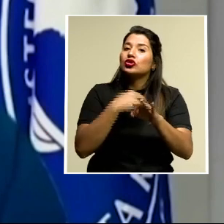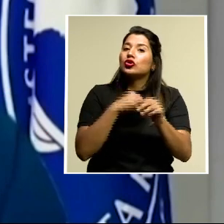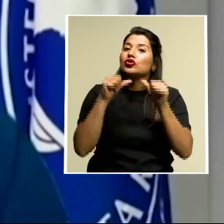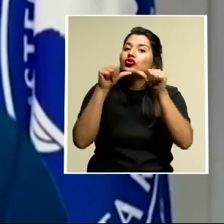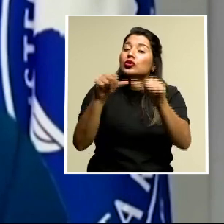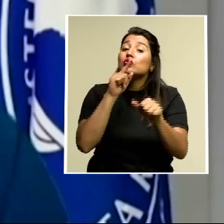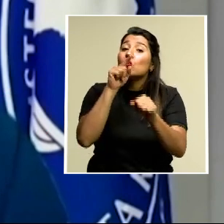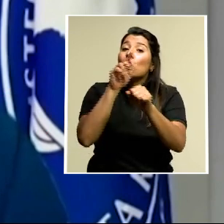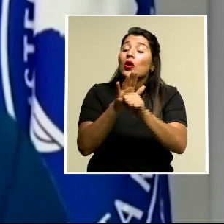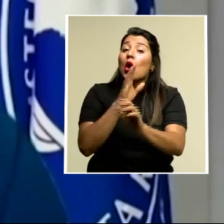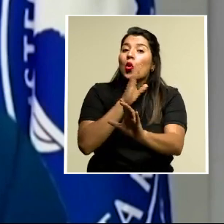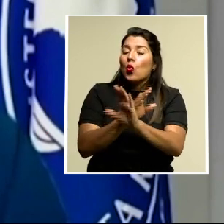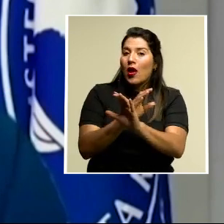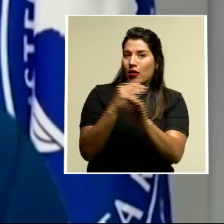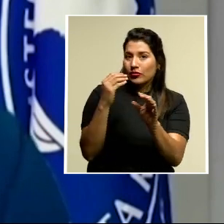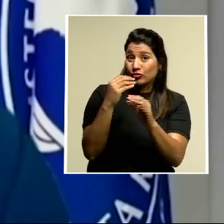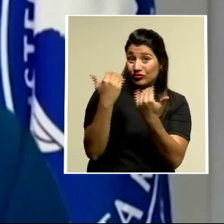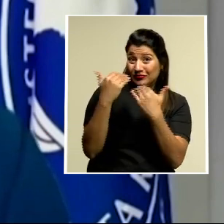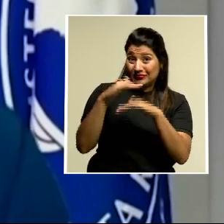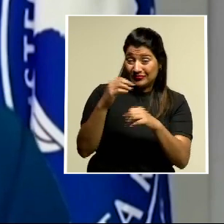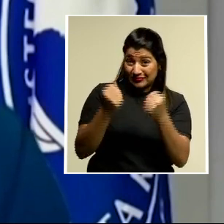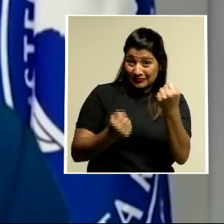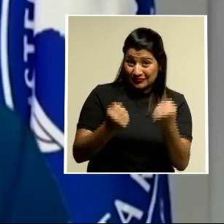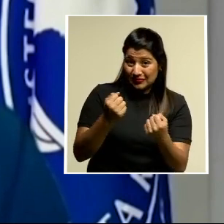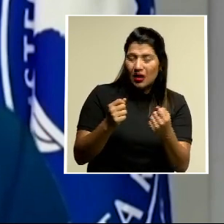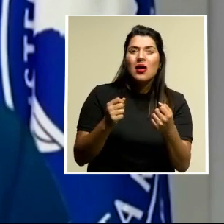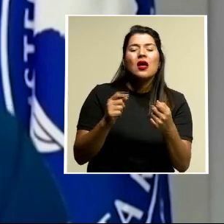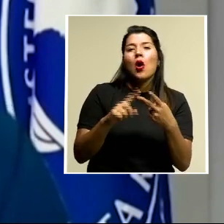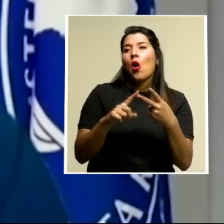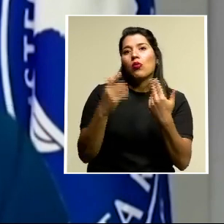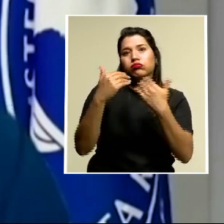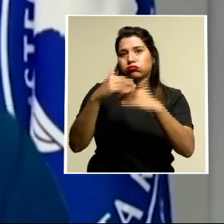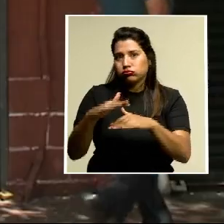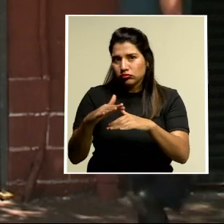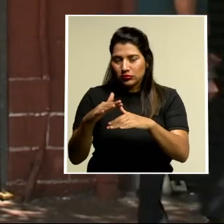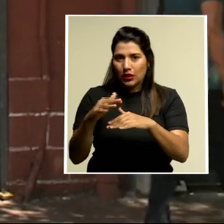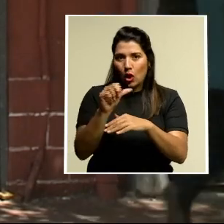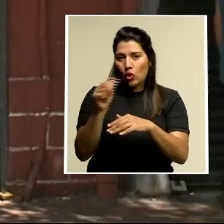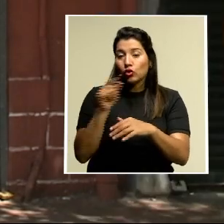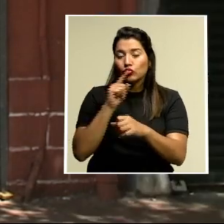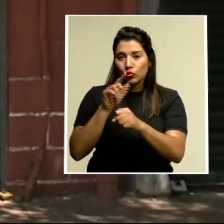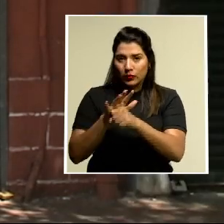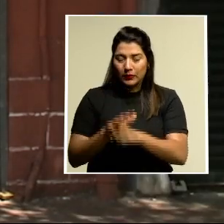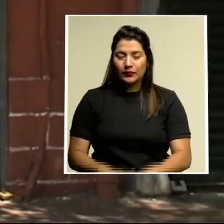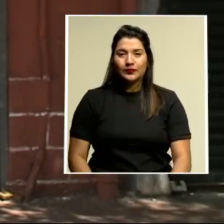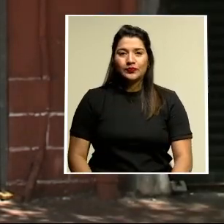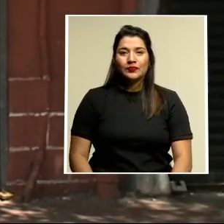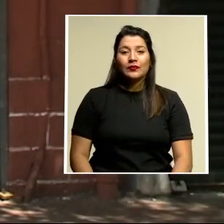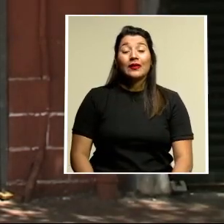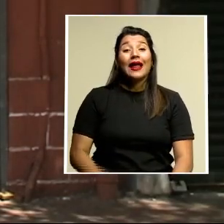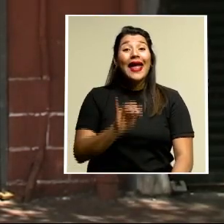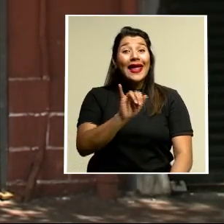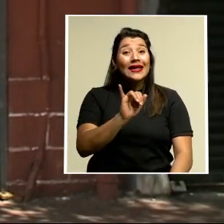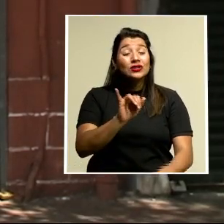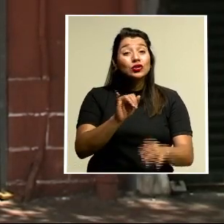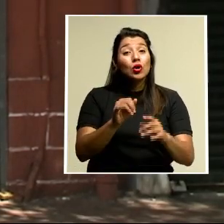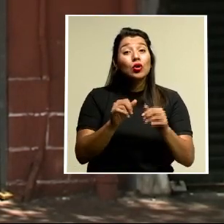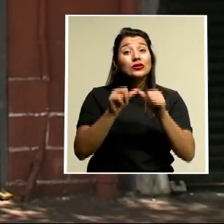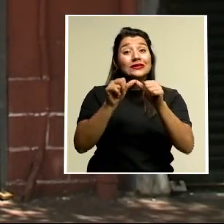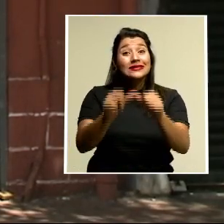de restricción de movilidad, así como un cumplimiento estricto de los protocolos sanitarios. Estas medidas rigen hasta el